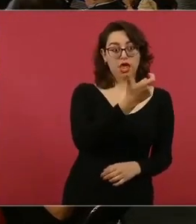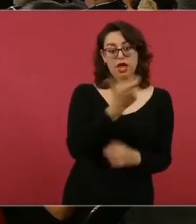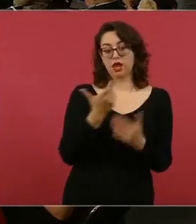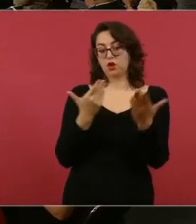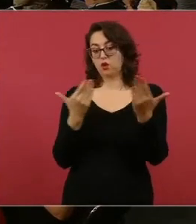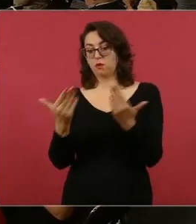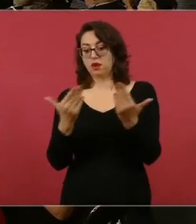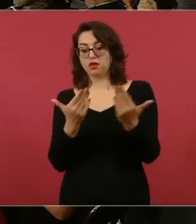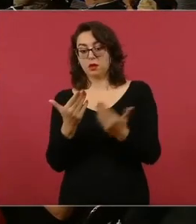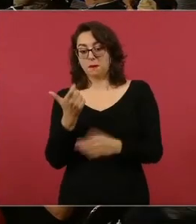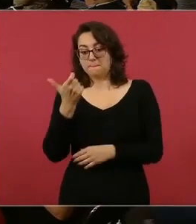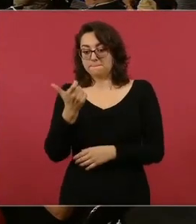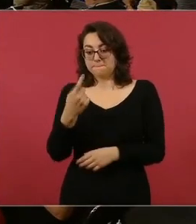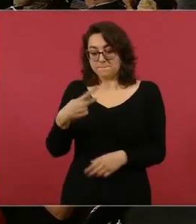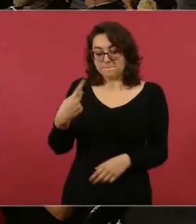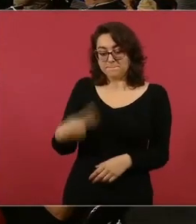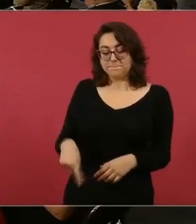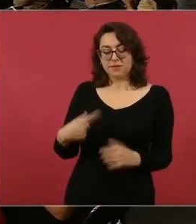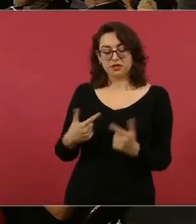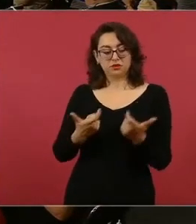dólar.